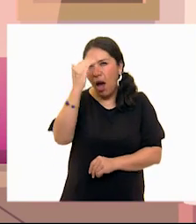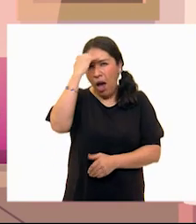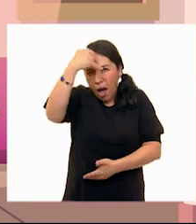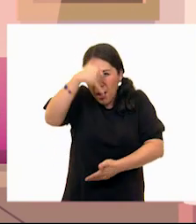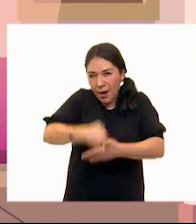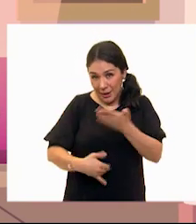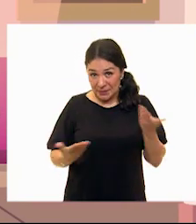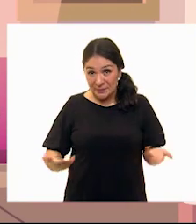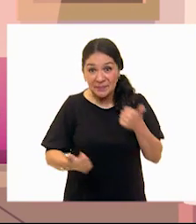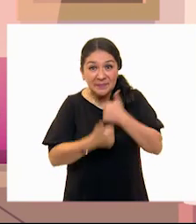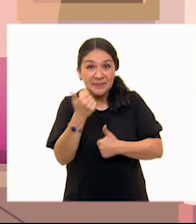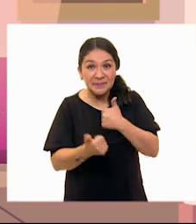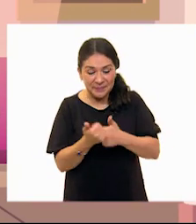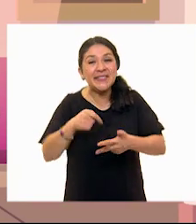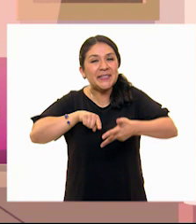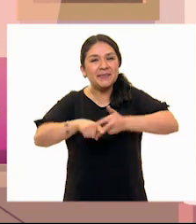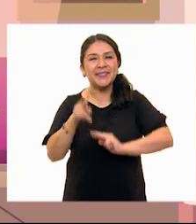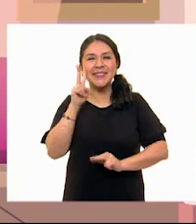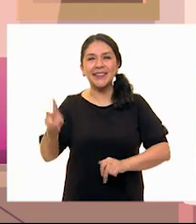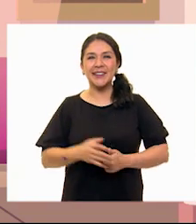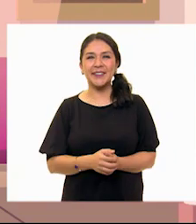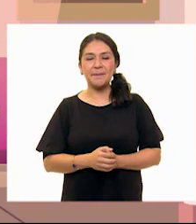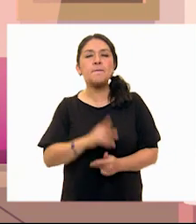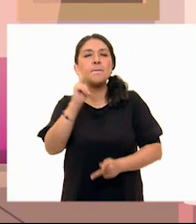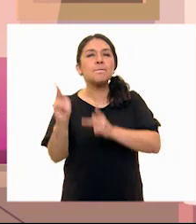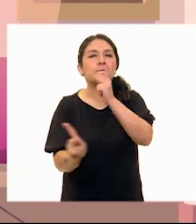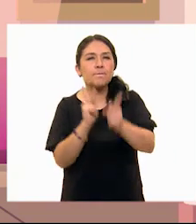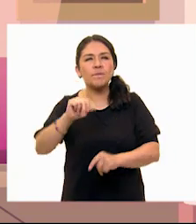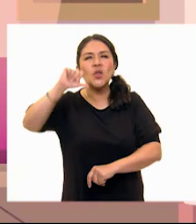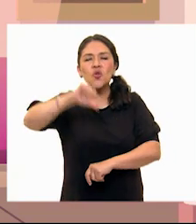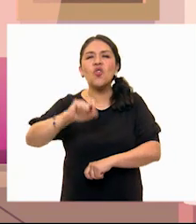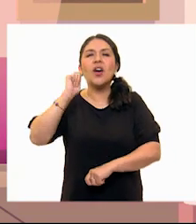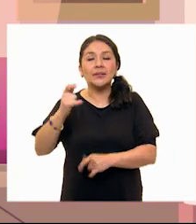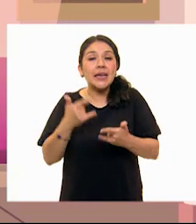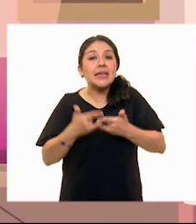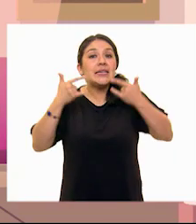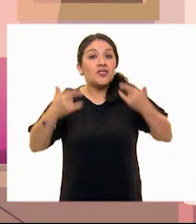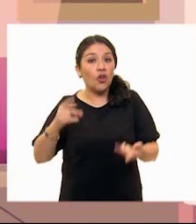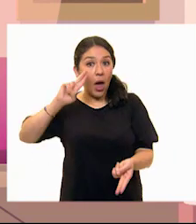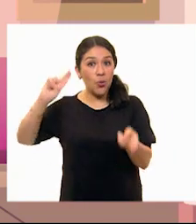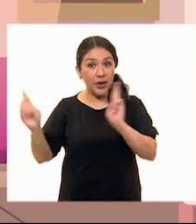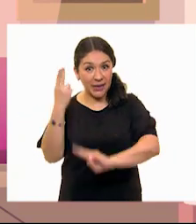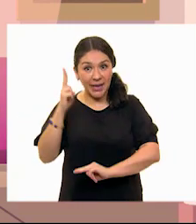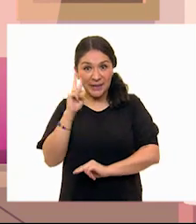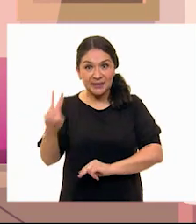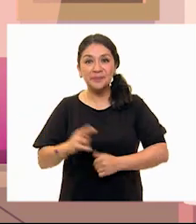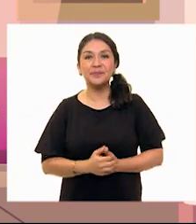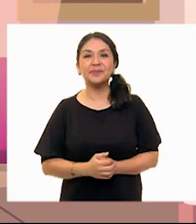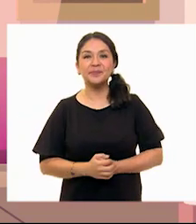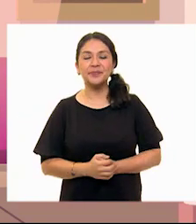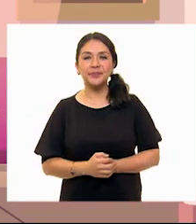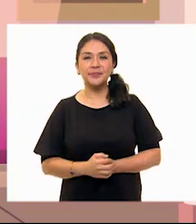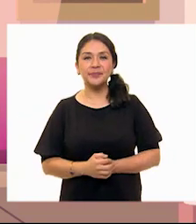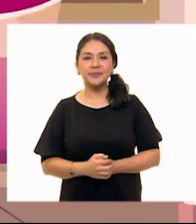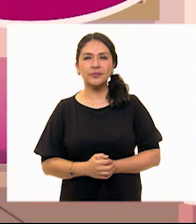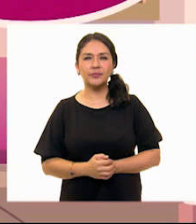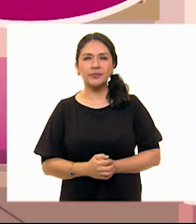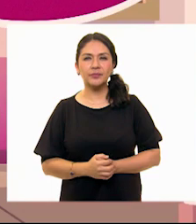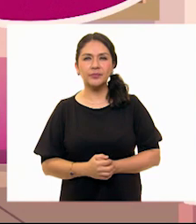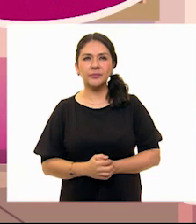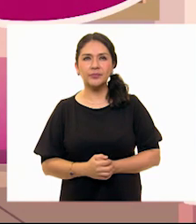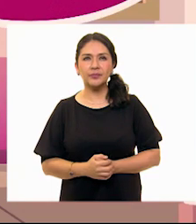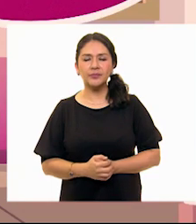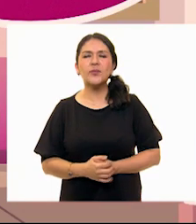conocimientos? ¡Sí! ¡Comencemos! La pregunta de hoy es del eje temático Historia Universal. ¿Qué